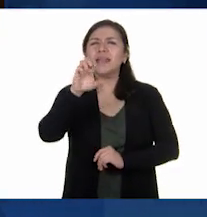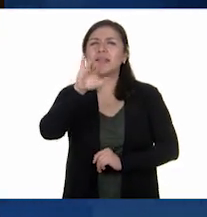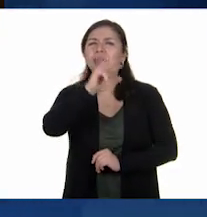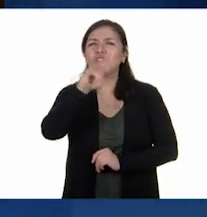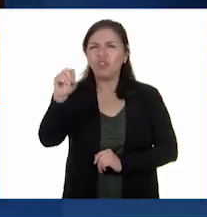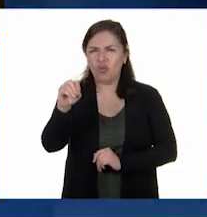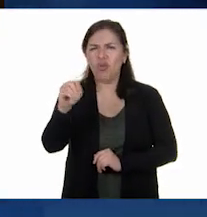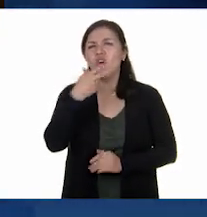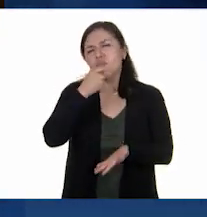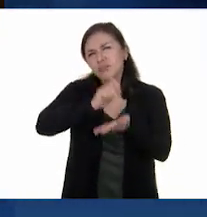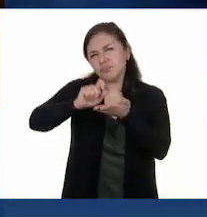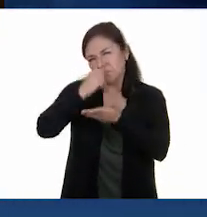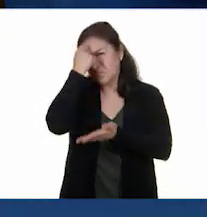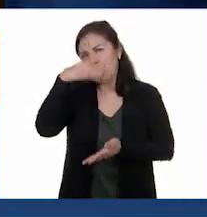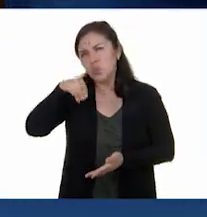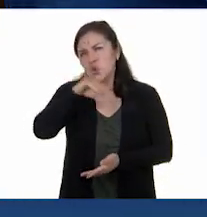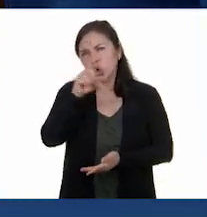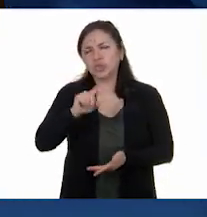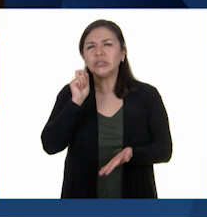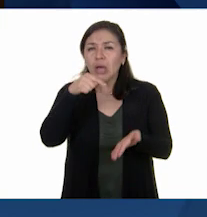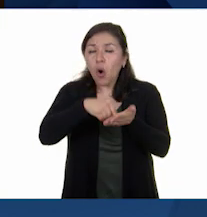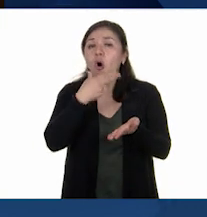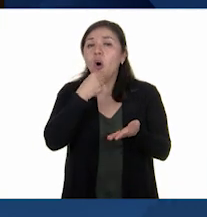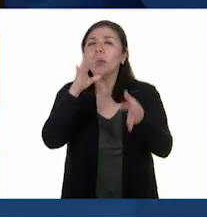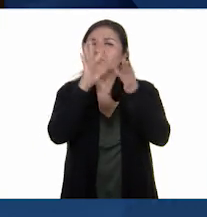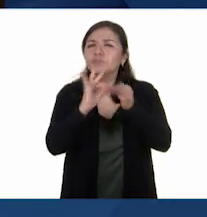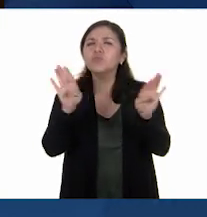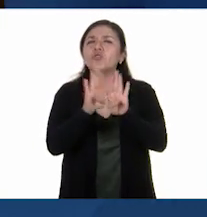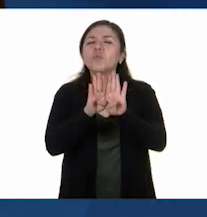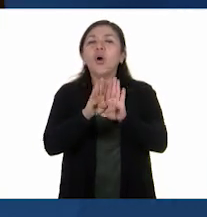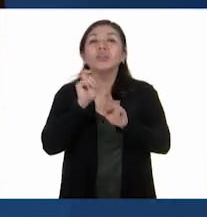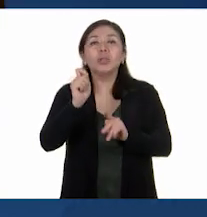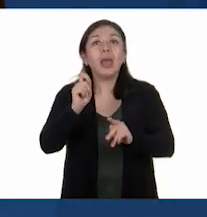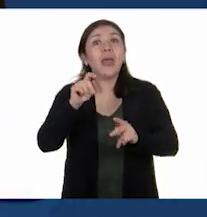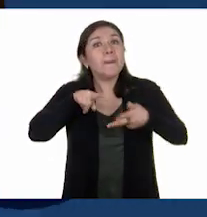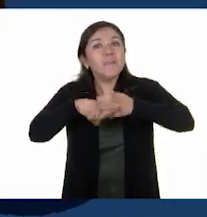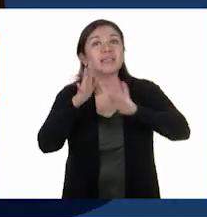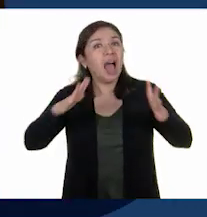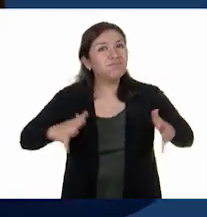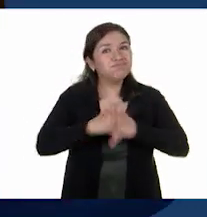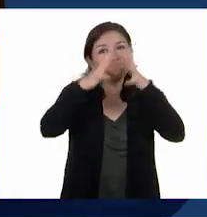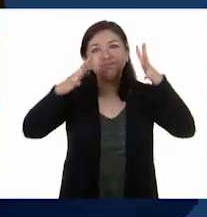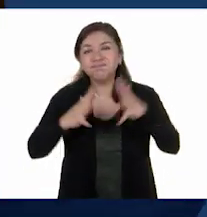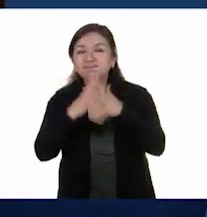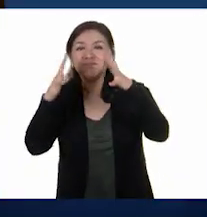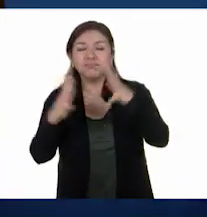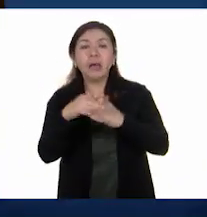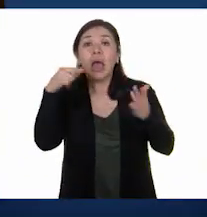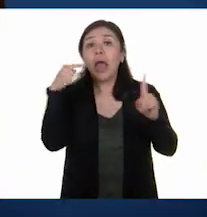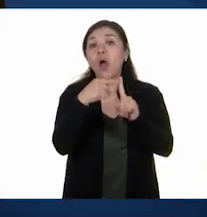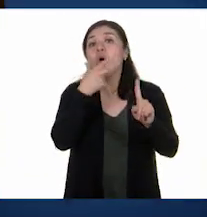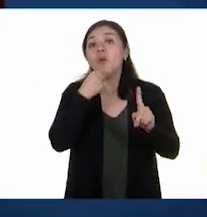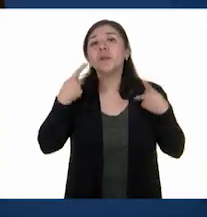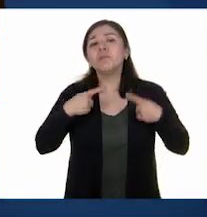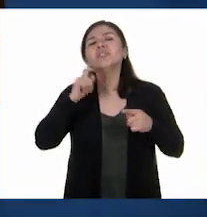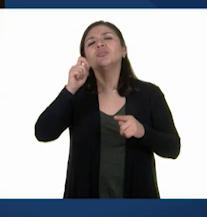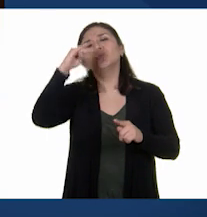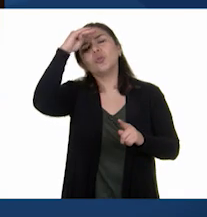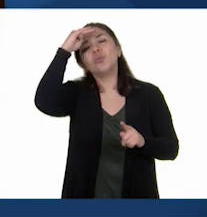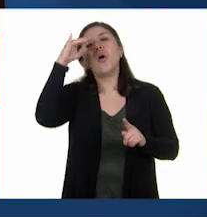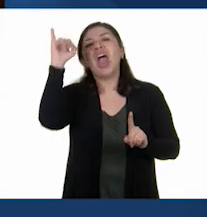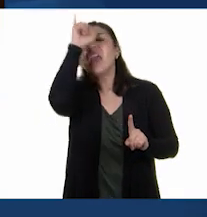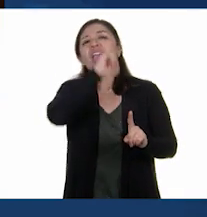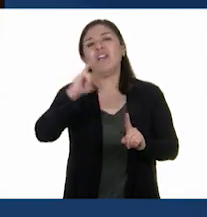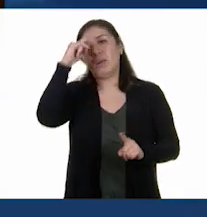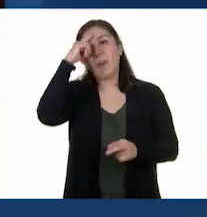por Muñoz, Pancho Villa es presentado cuando la lucha armada ya comenzó y cuando ya es considerado el jefe de la